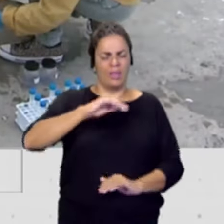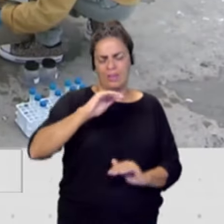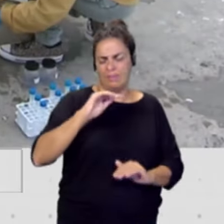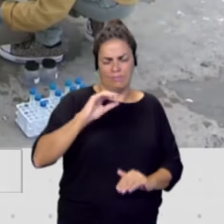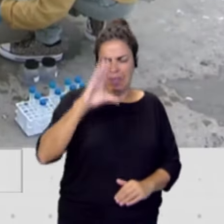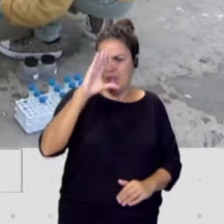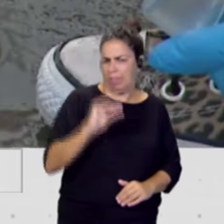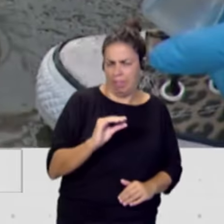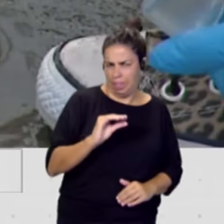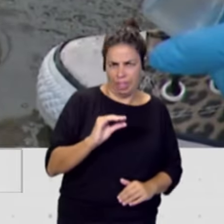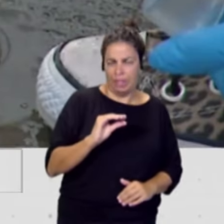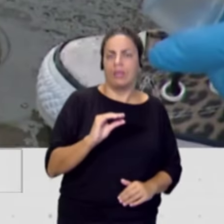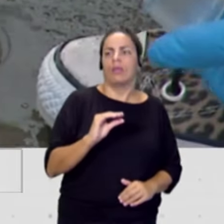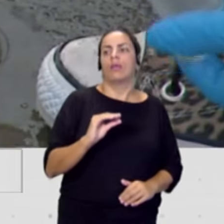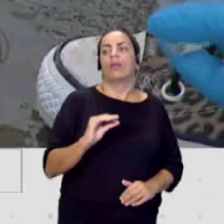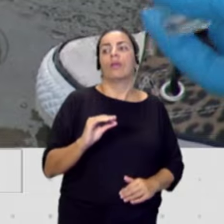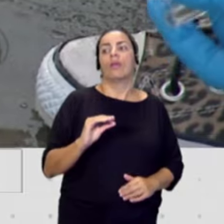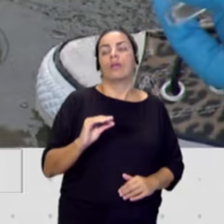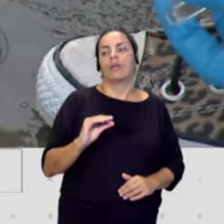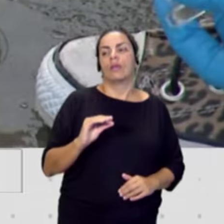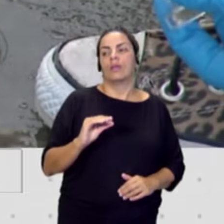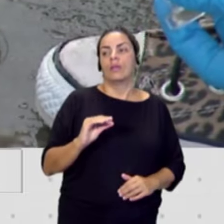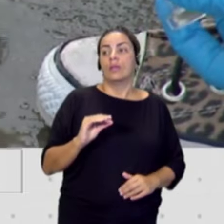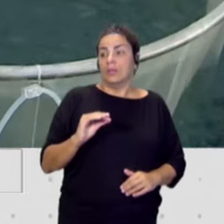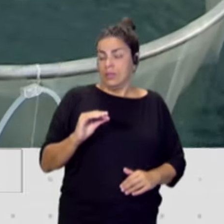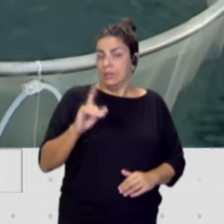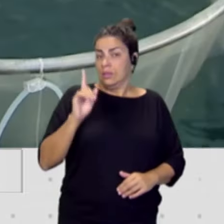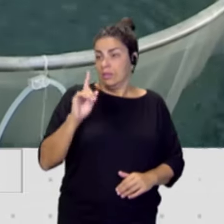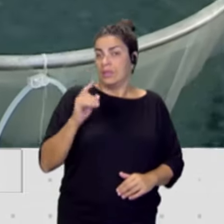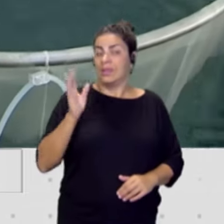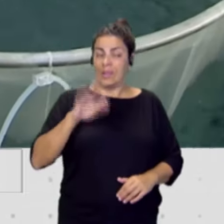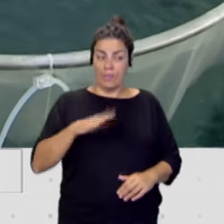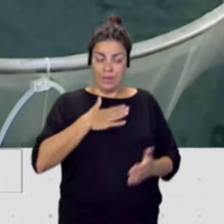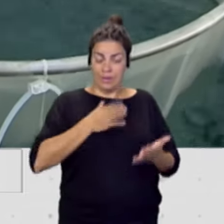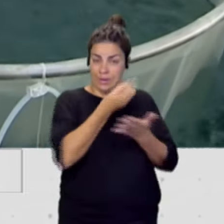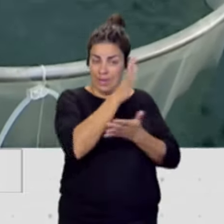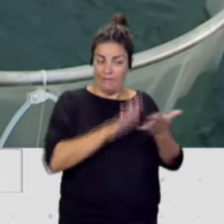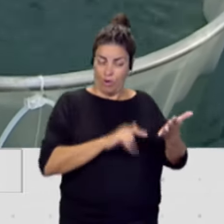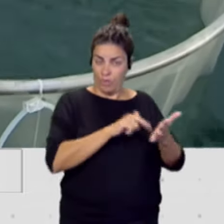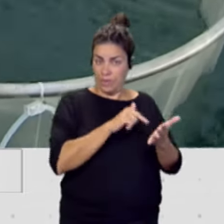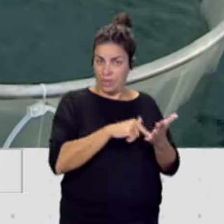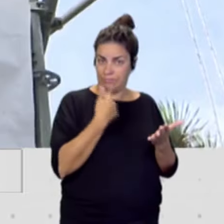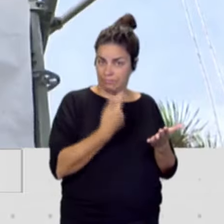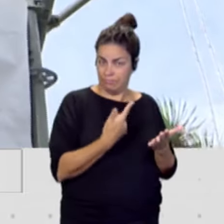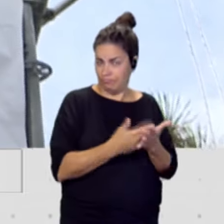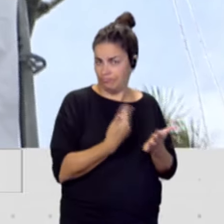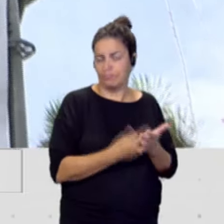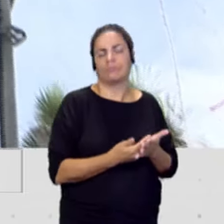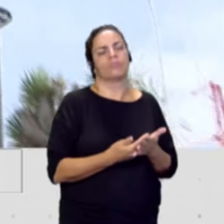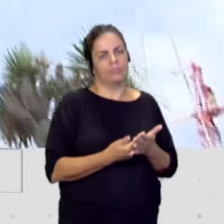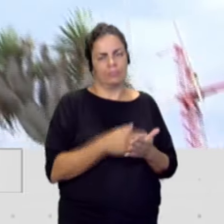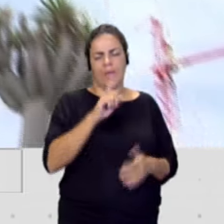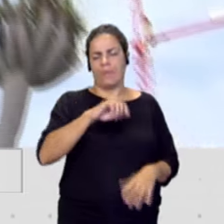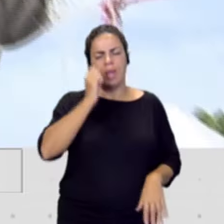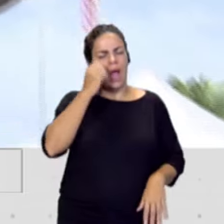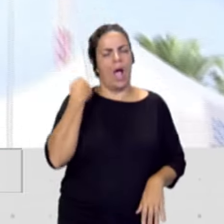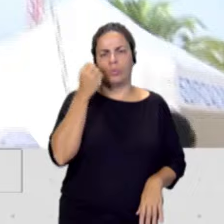Además, donde estamos demostrando con este informe que existe un abuso